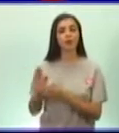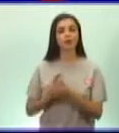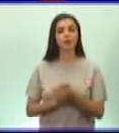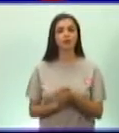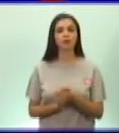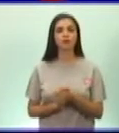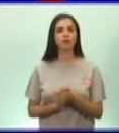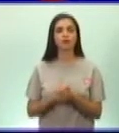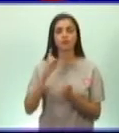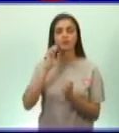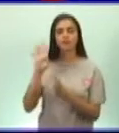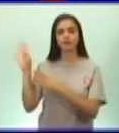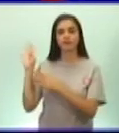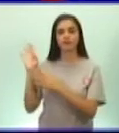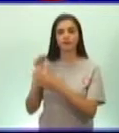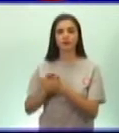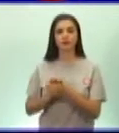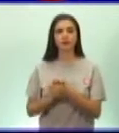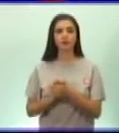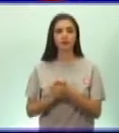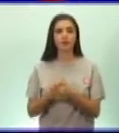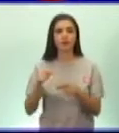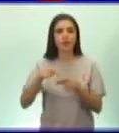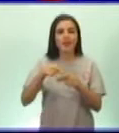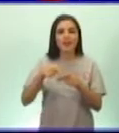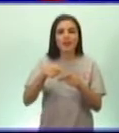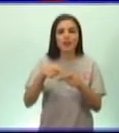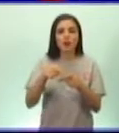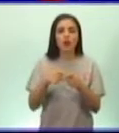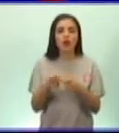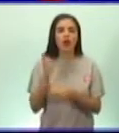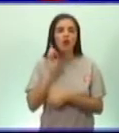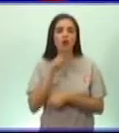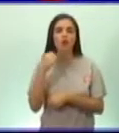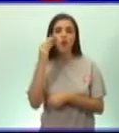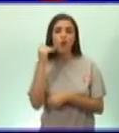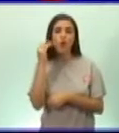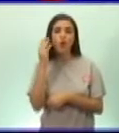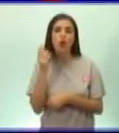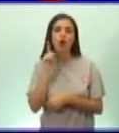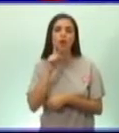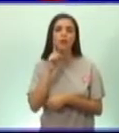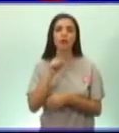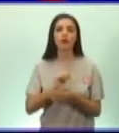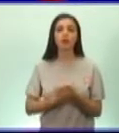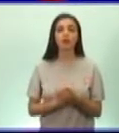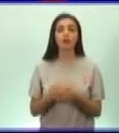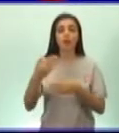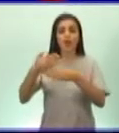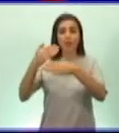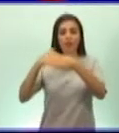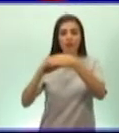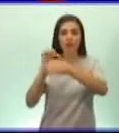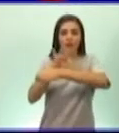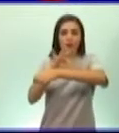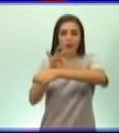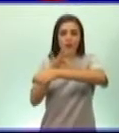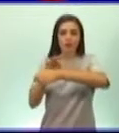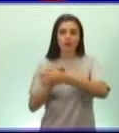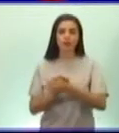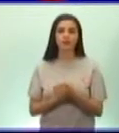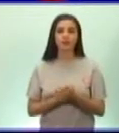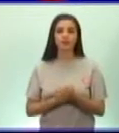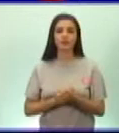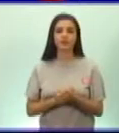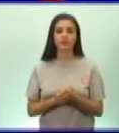fragmento una célula de color amarillo, que es la grasa que está debajo de la piel.